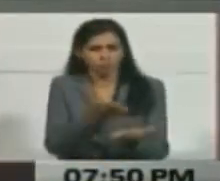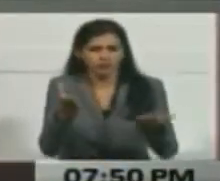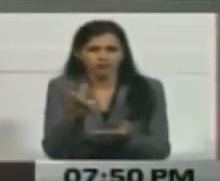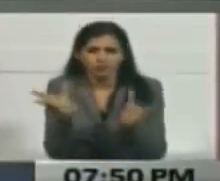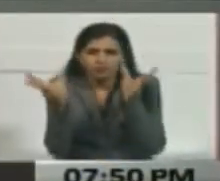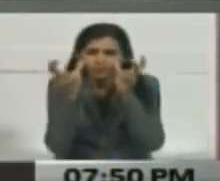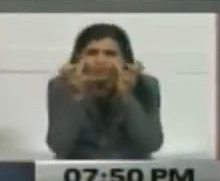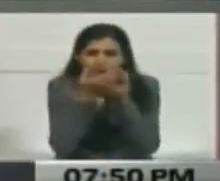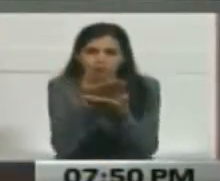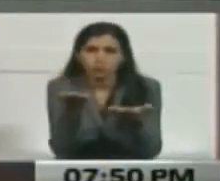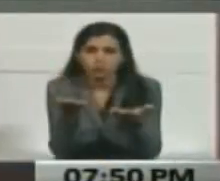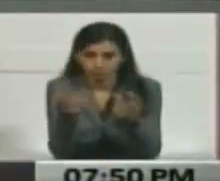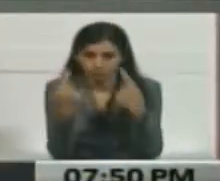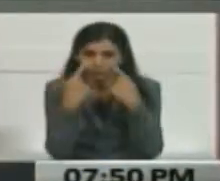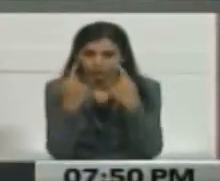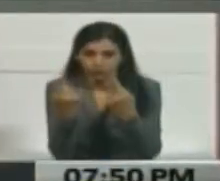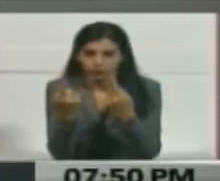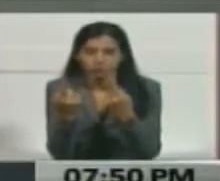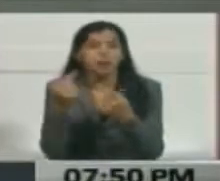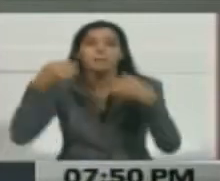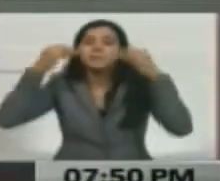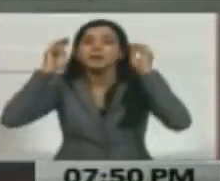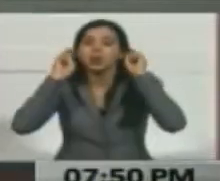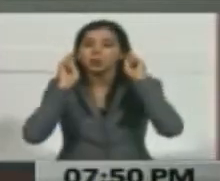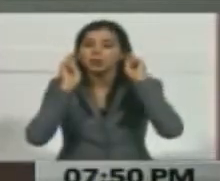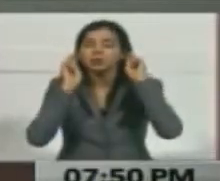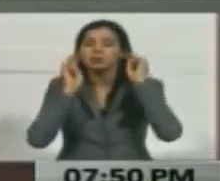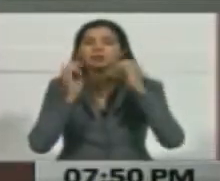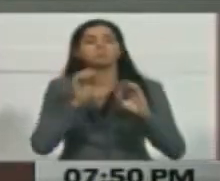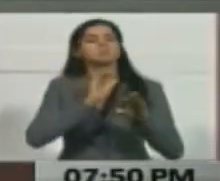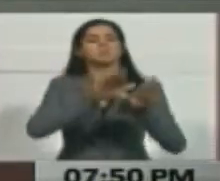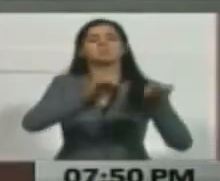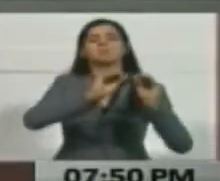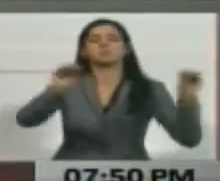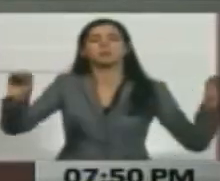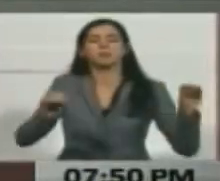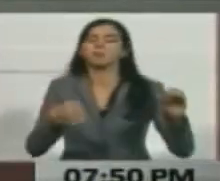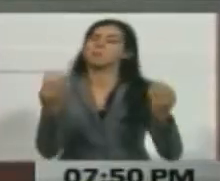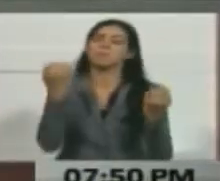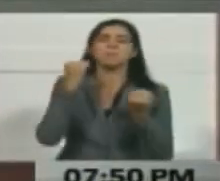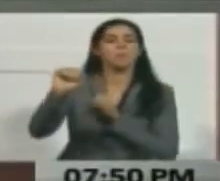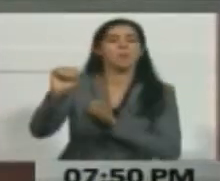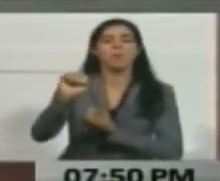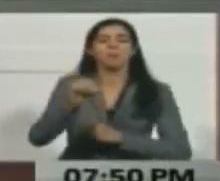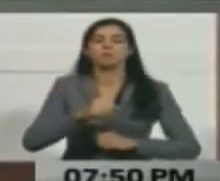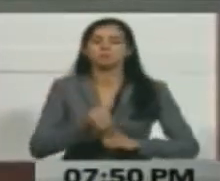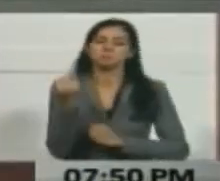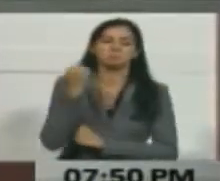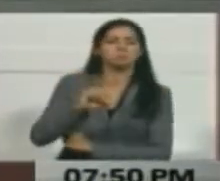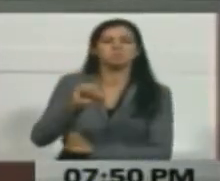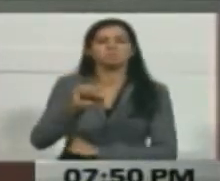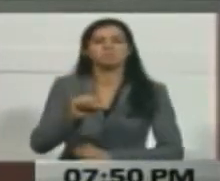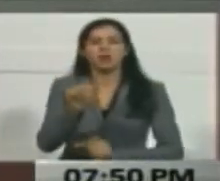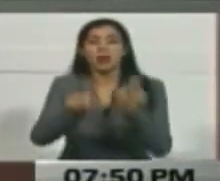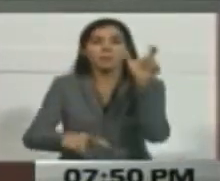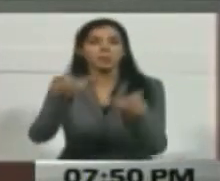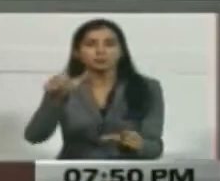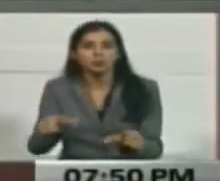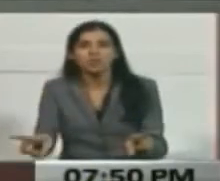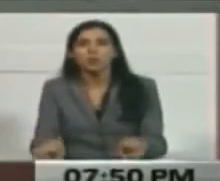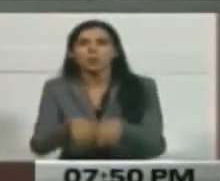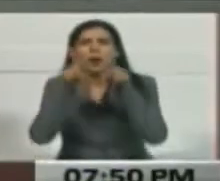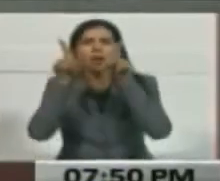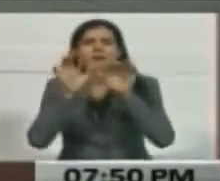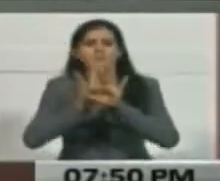escucharon. Ustedes lo escucharon. María Corina Machado llamando a rebelión, a desobediencia civil, con el